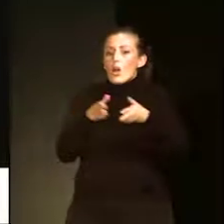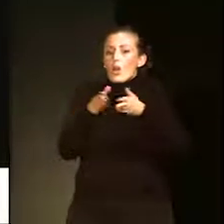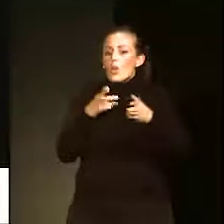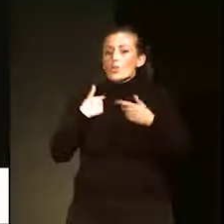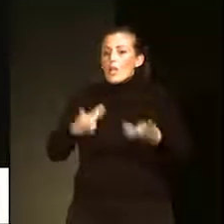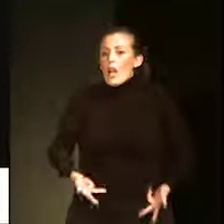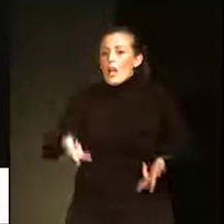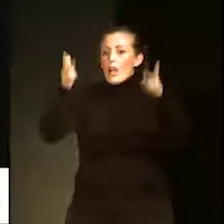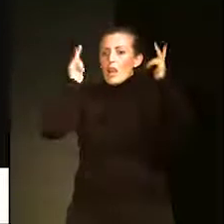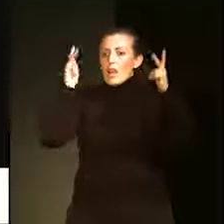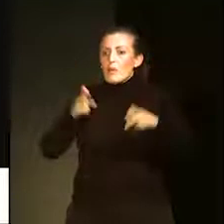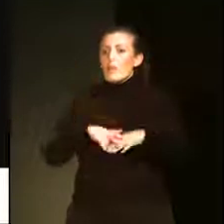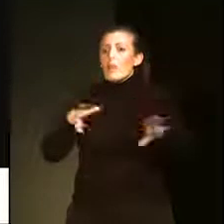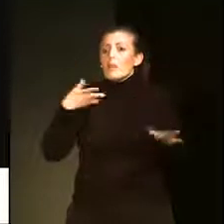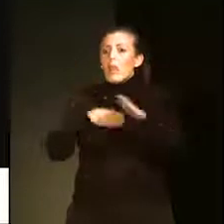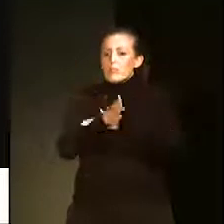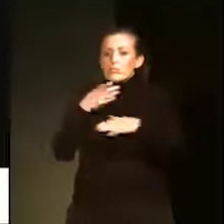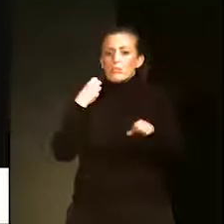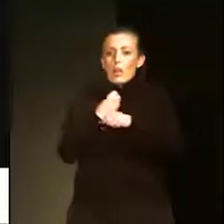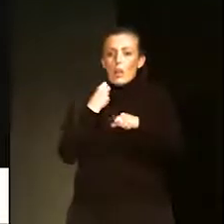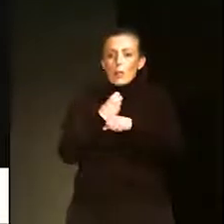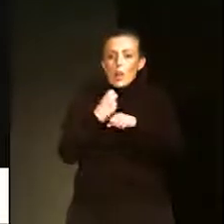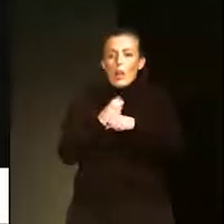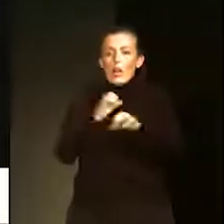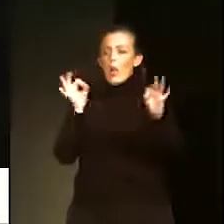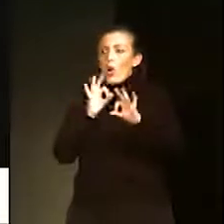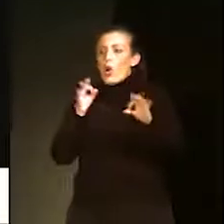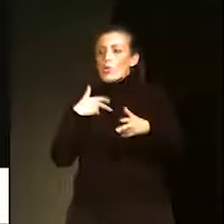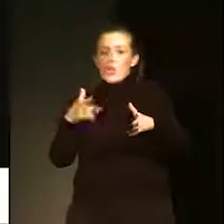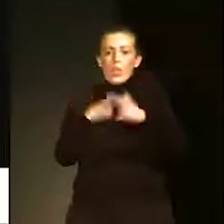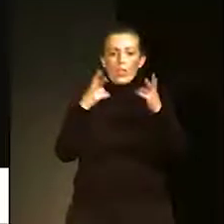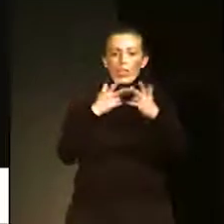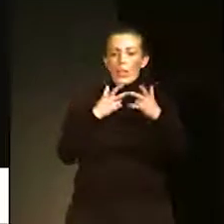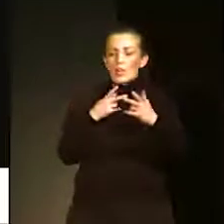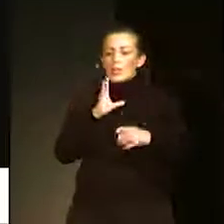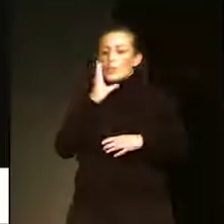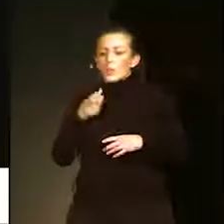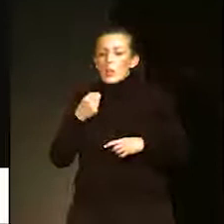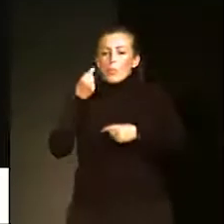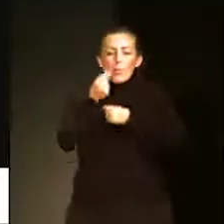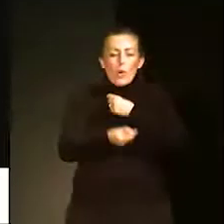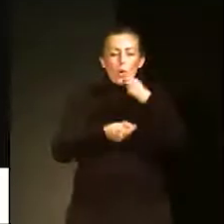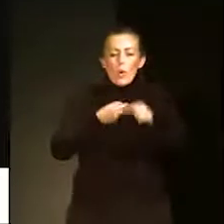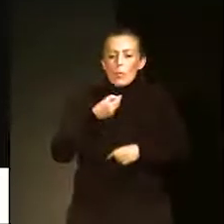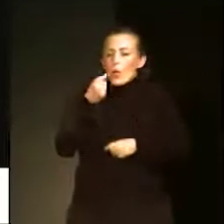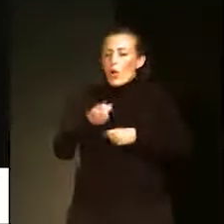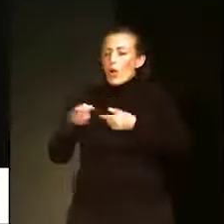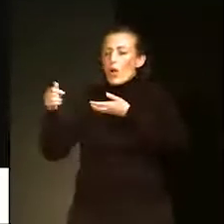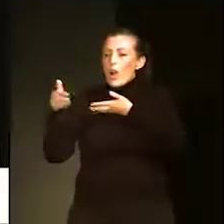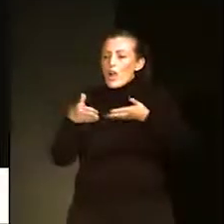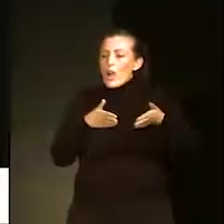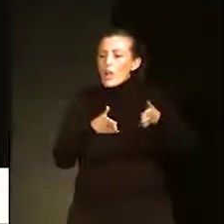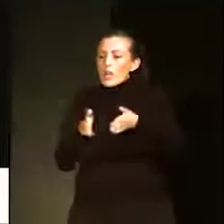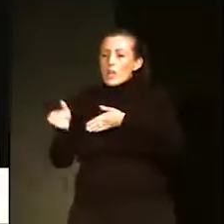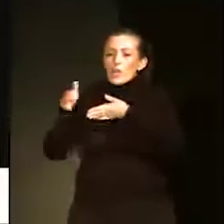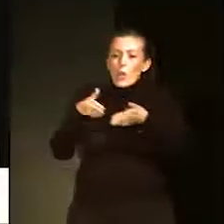emancipación, hacia la inserción laboral y social, y sin duda cómo van dando ese camino a su realización personal